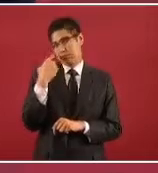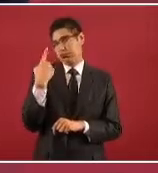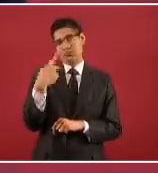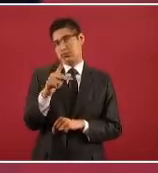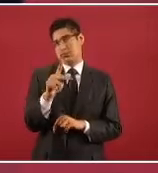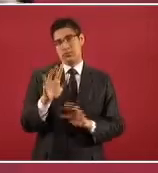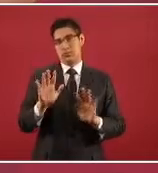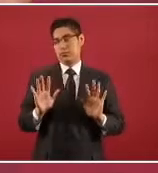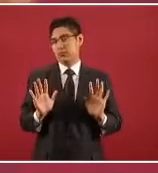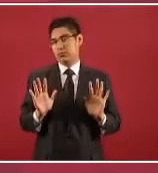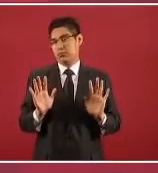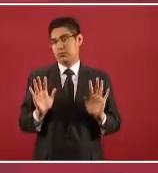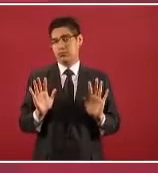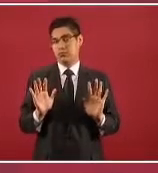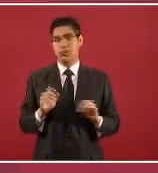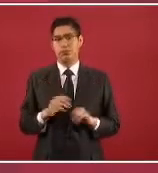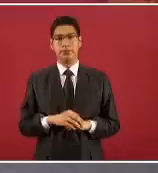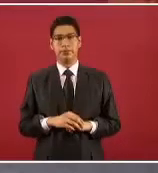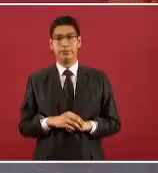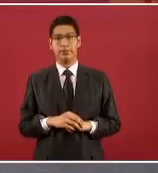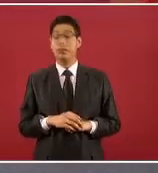Esto es un asunto de conciencia.